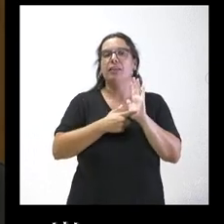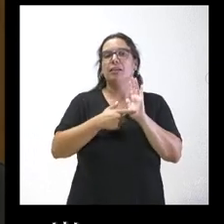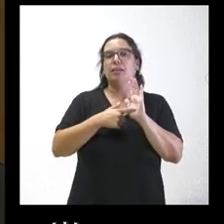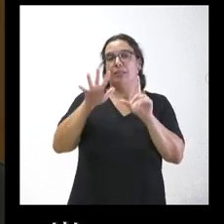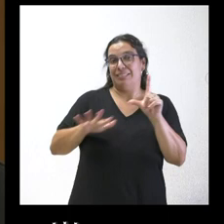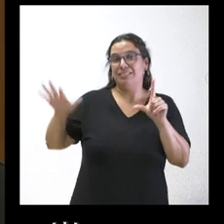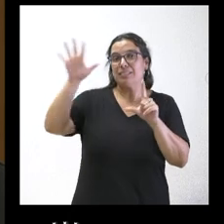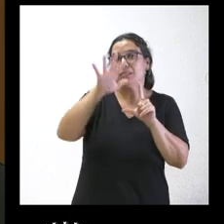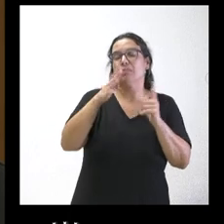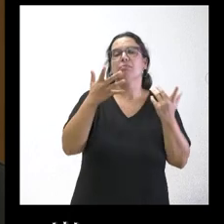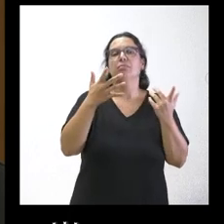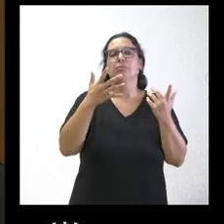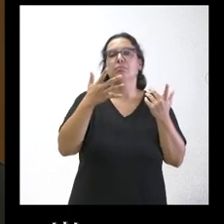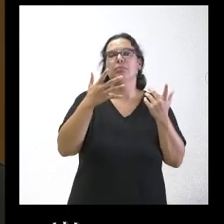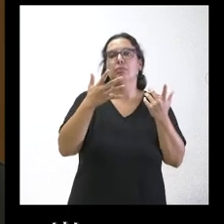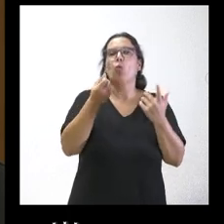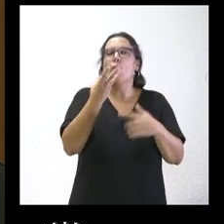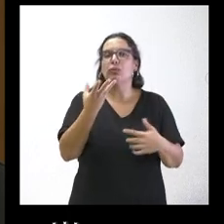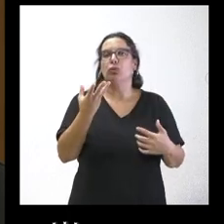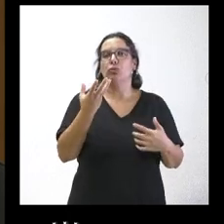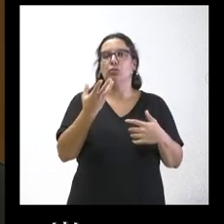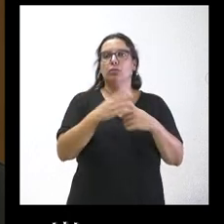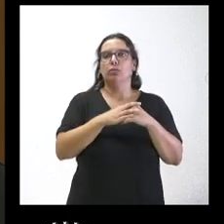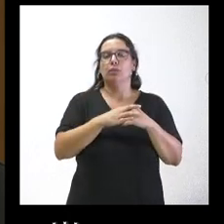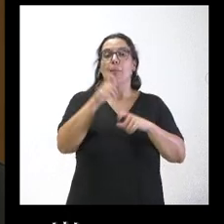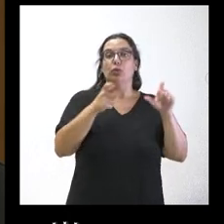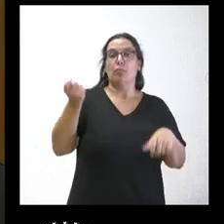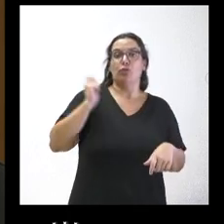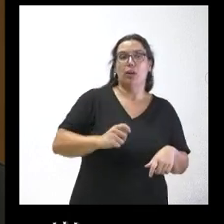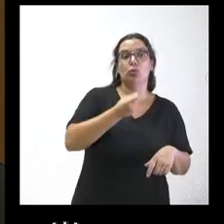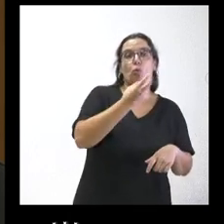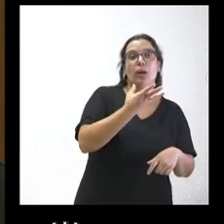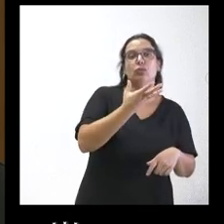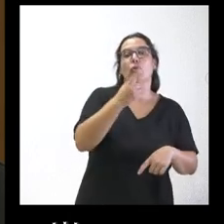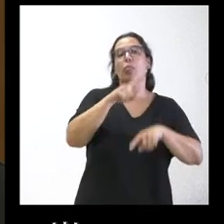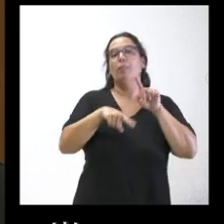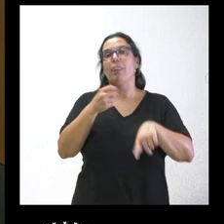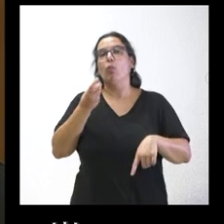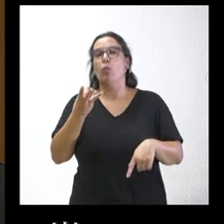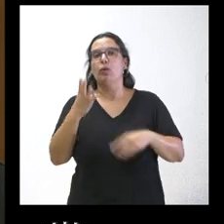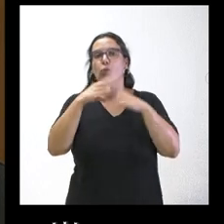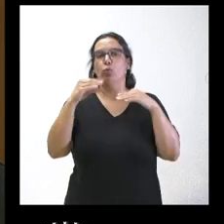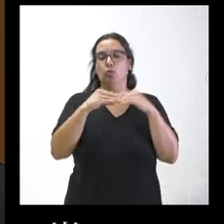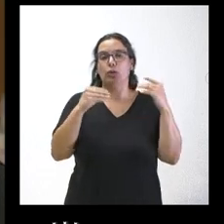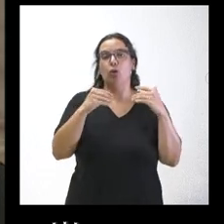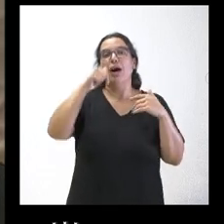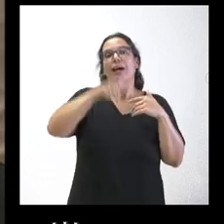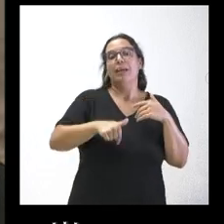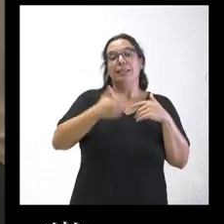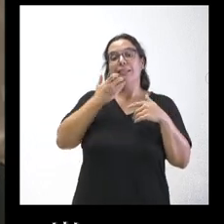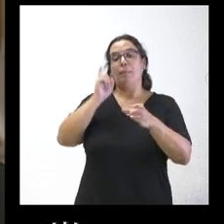momentos trabajadores resistentes residentes y si cree que se podría mejorar O cuál es la propuesta de Castilla en ese